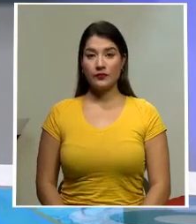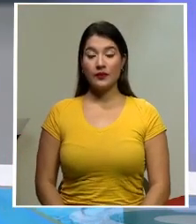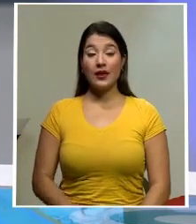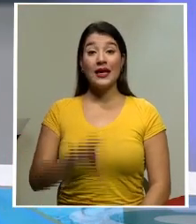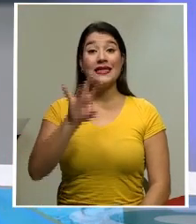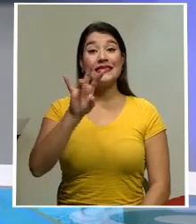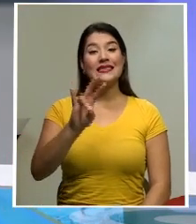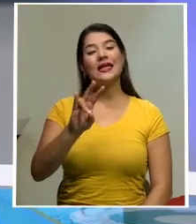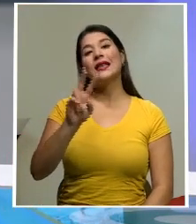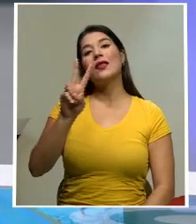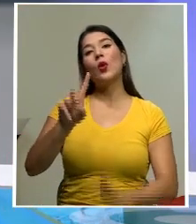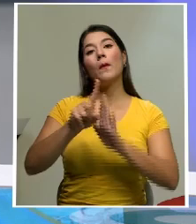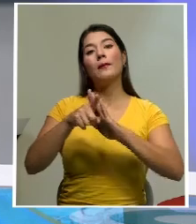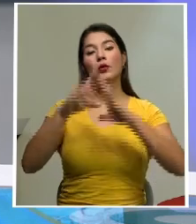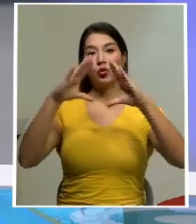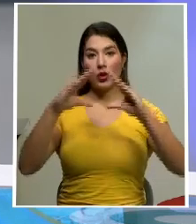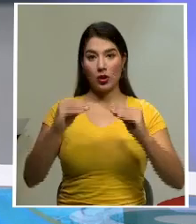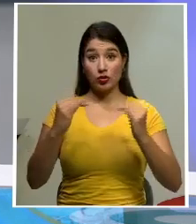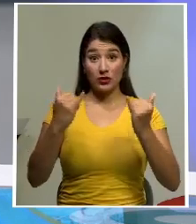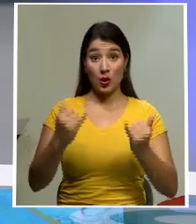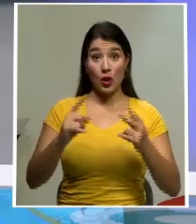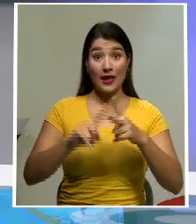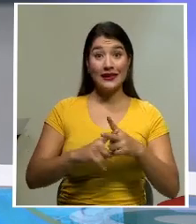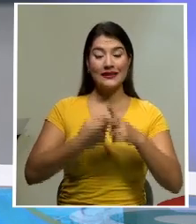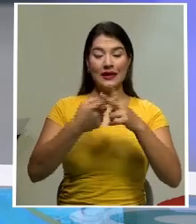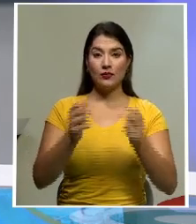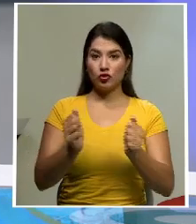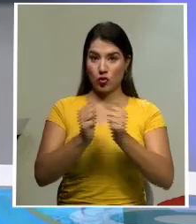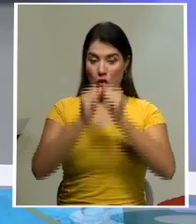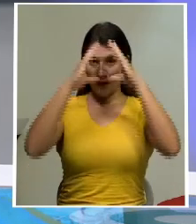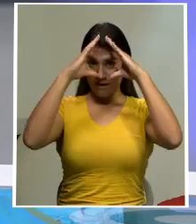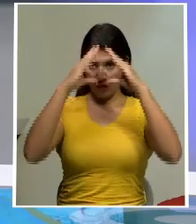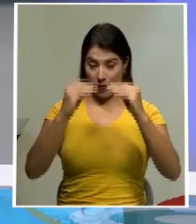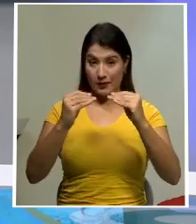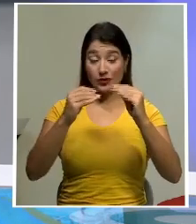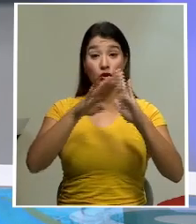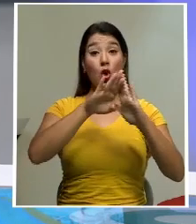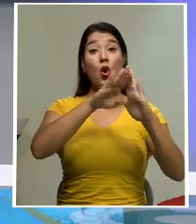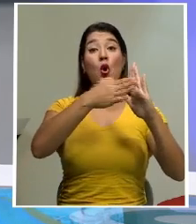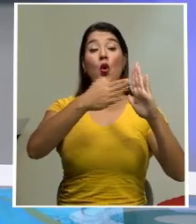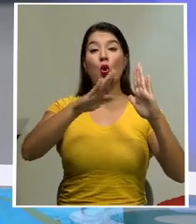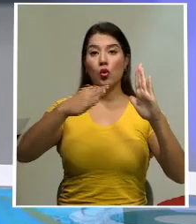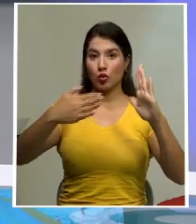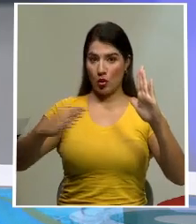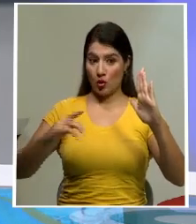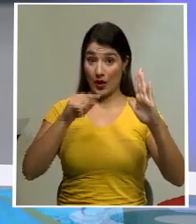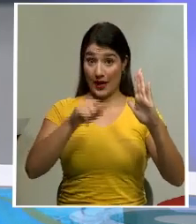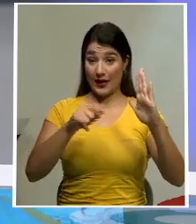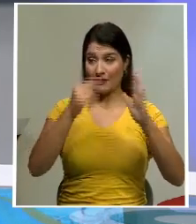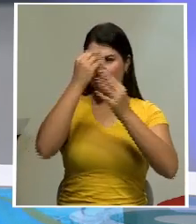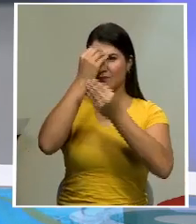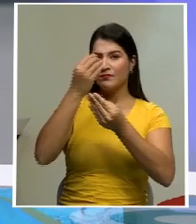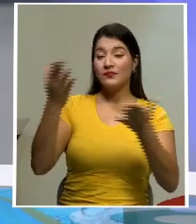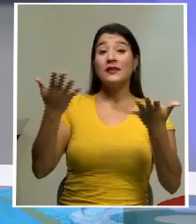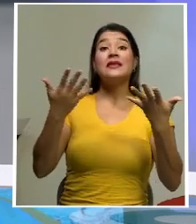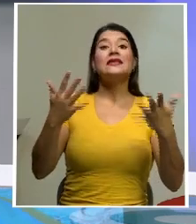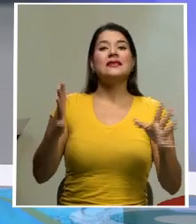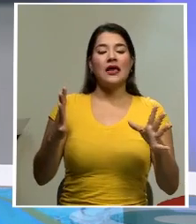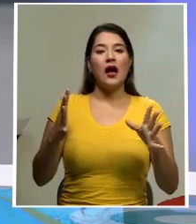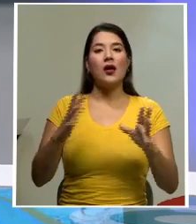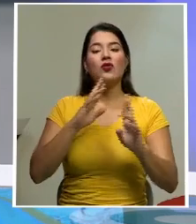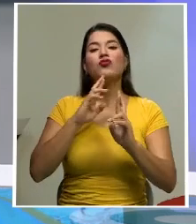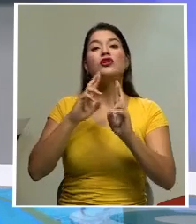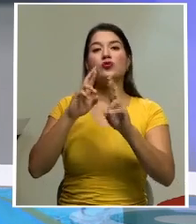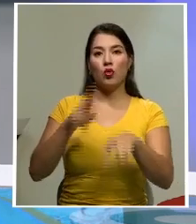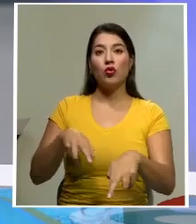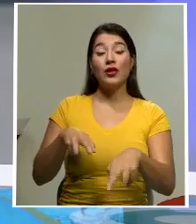7 de la noche con 2 minutos. Iniciamos con el detalle de las informaciones. La Contraloría General de la República anunció que ya se resolvió el recurso de